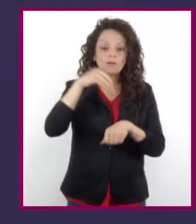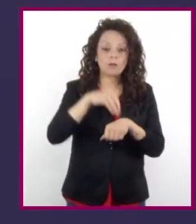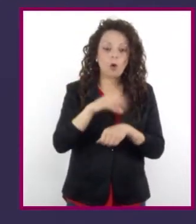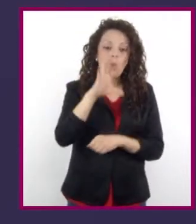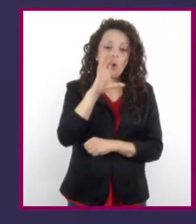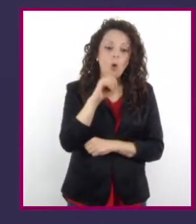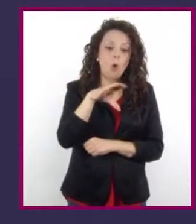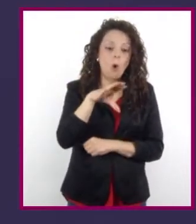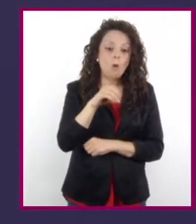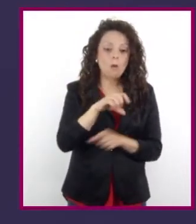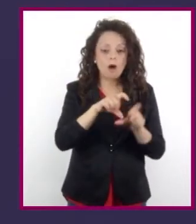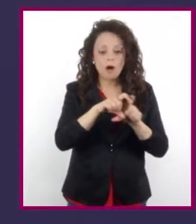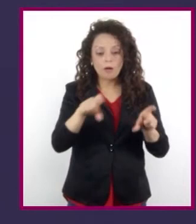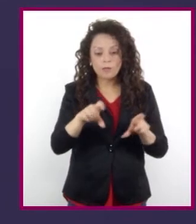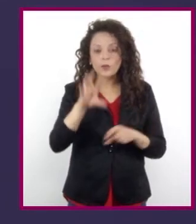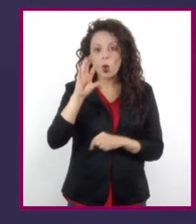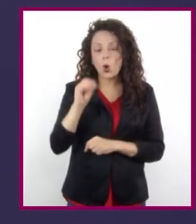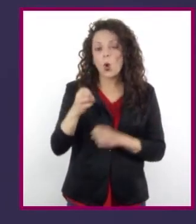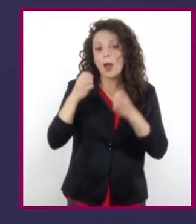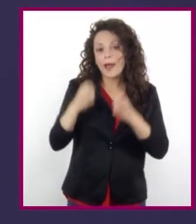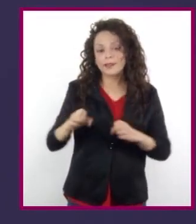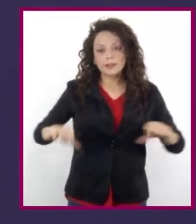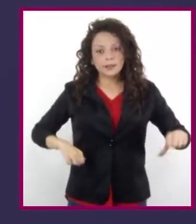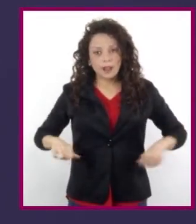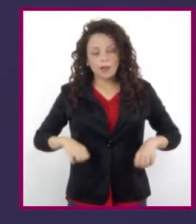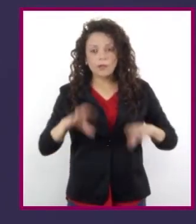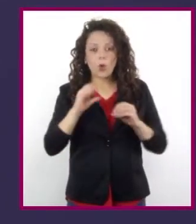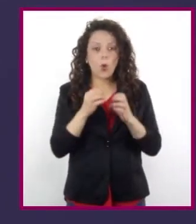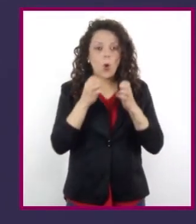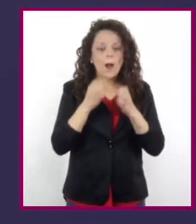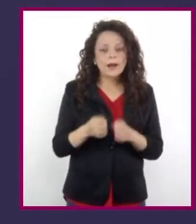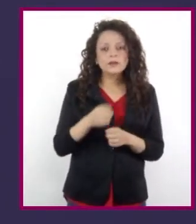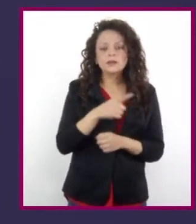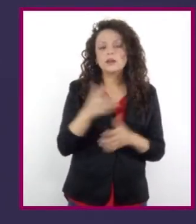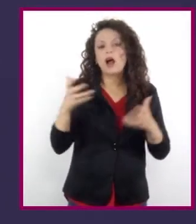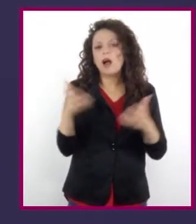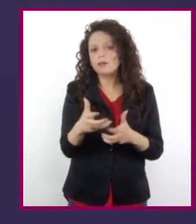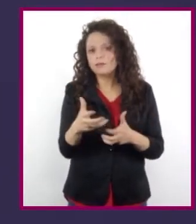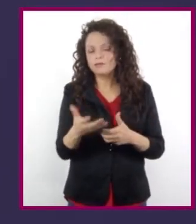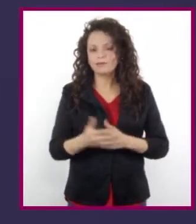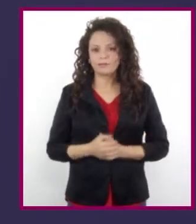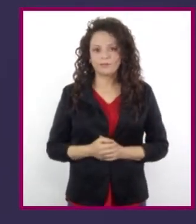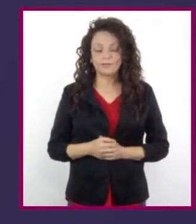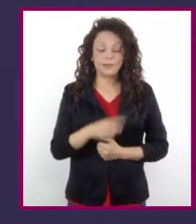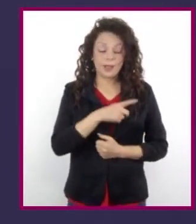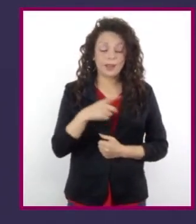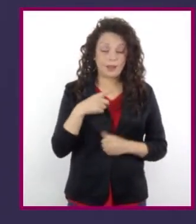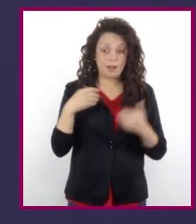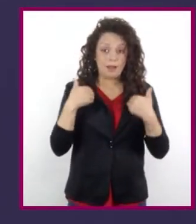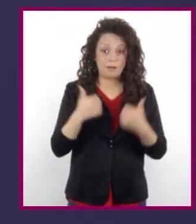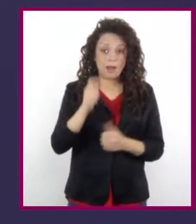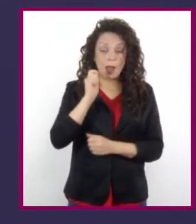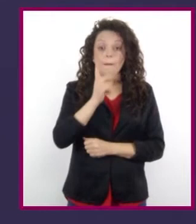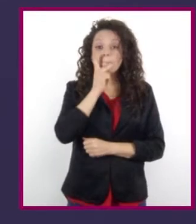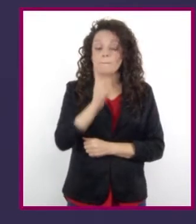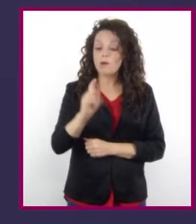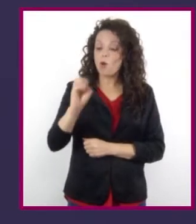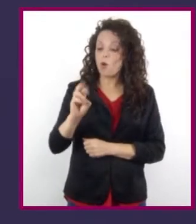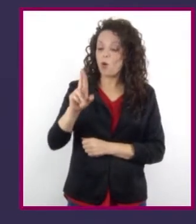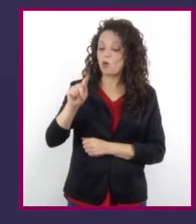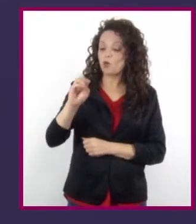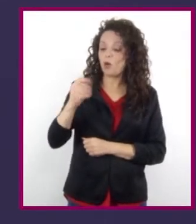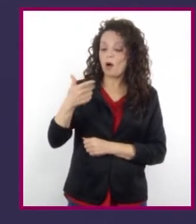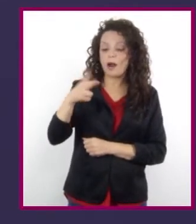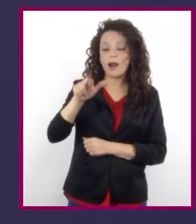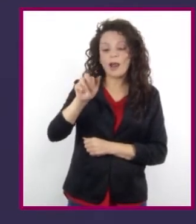esta actividad o estos hechos. Hay que considerar que ciertos aspectos de la ortografía son variables.